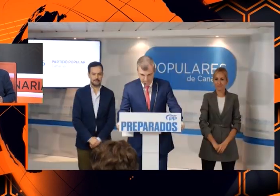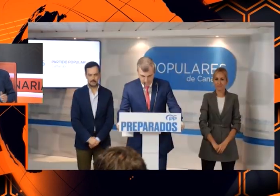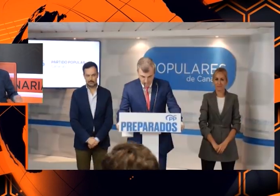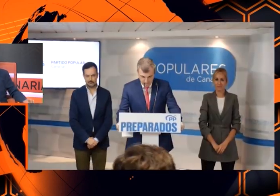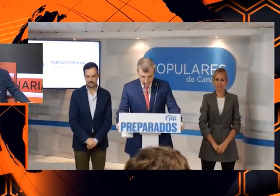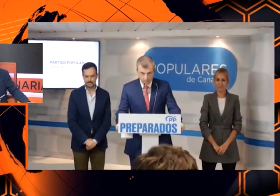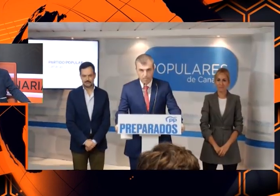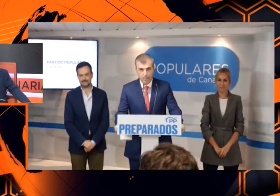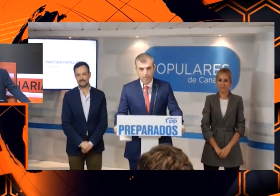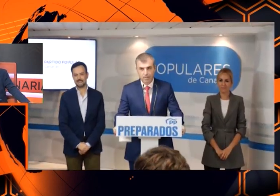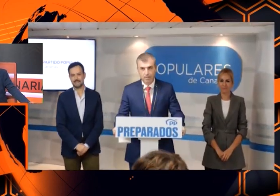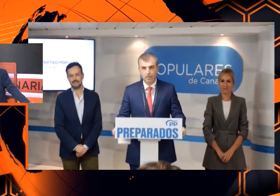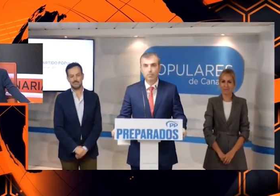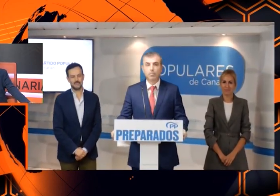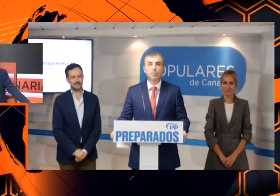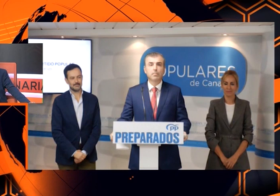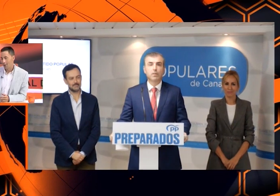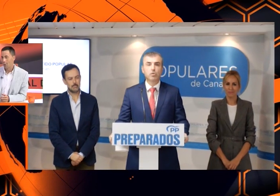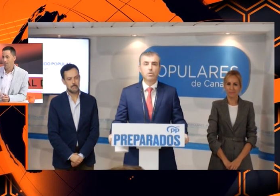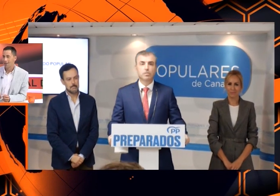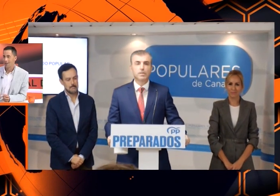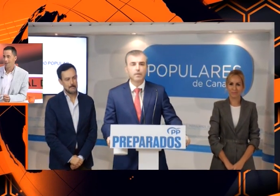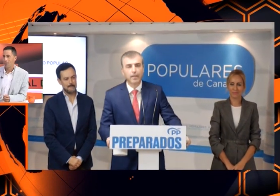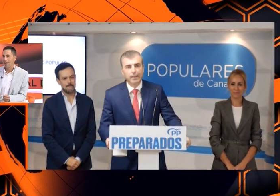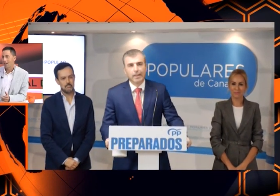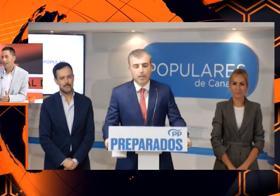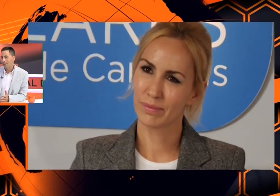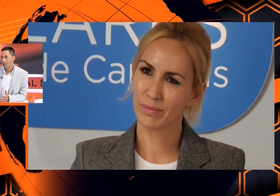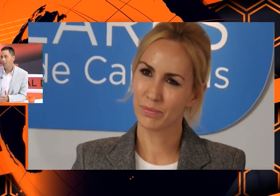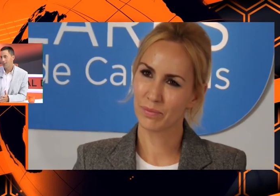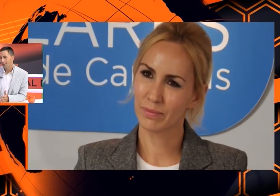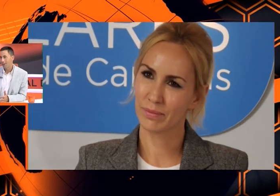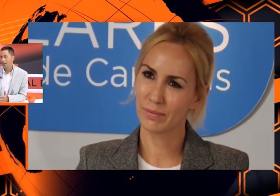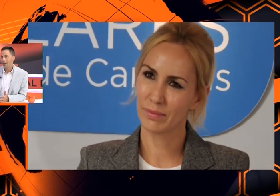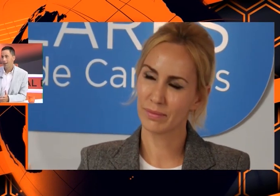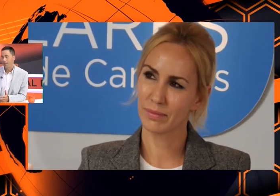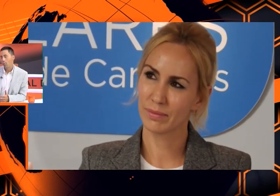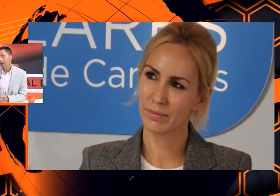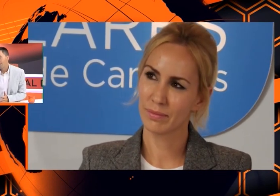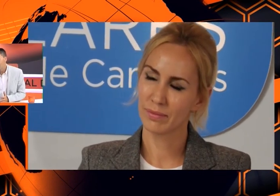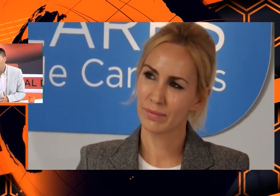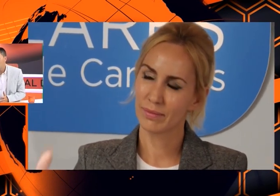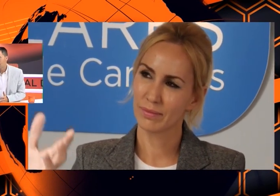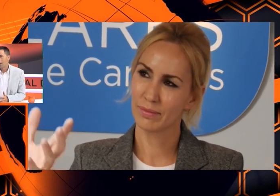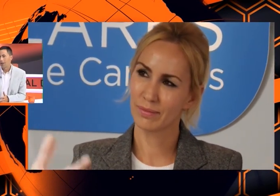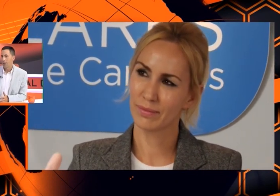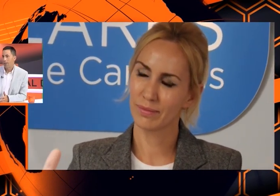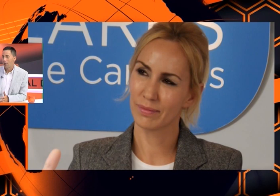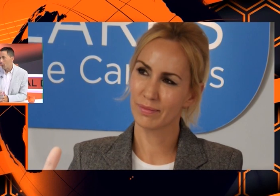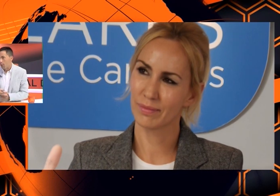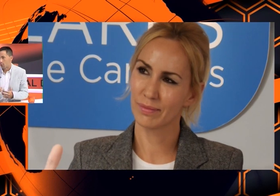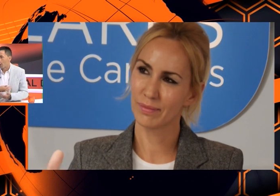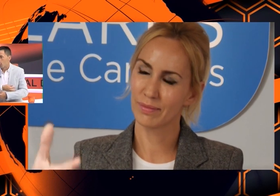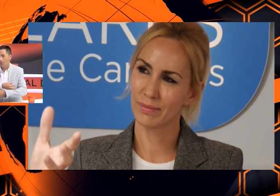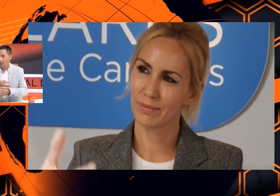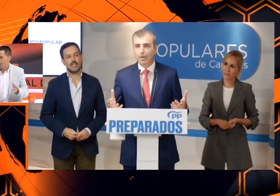al Parlamento de Tenerife. Por Tenerife. Nosotros esperaremos que, lógicamente, terminen de dar ese paso y de decidir exponer, en este caso, a Rebeca Paniagua,